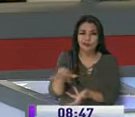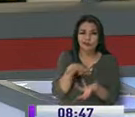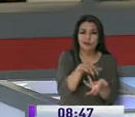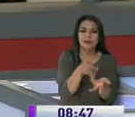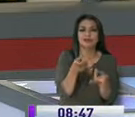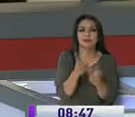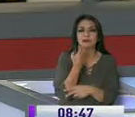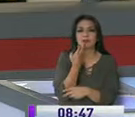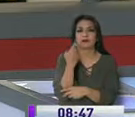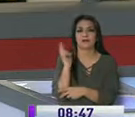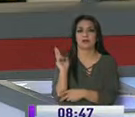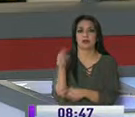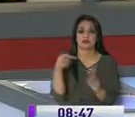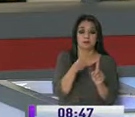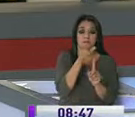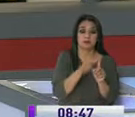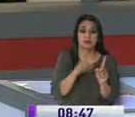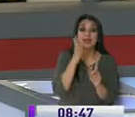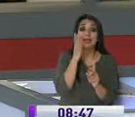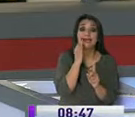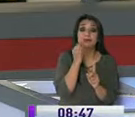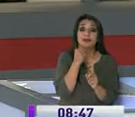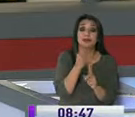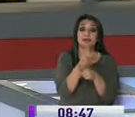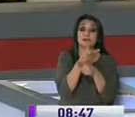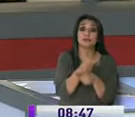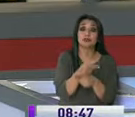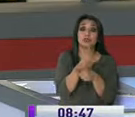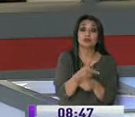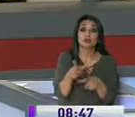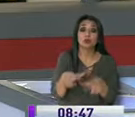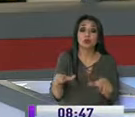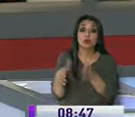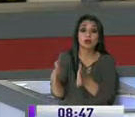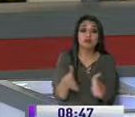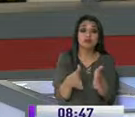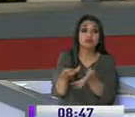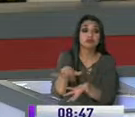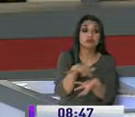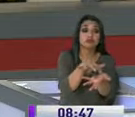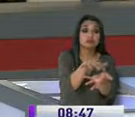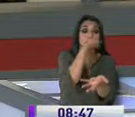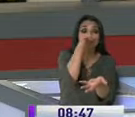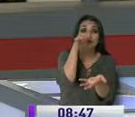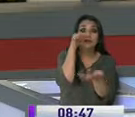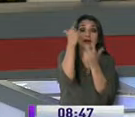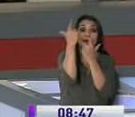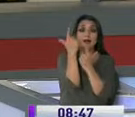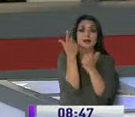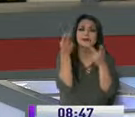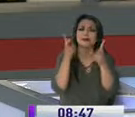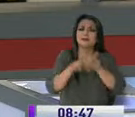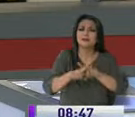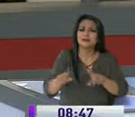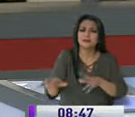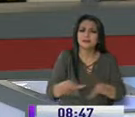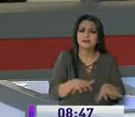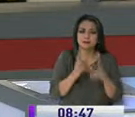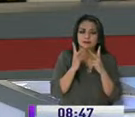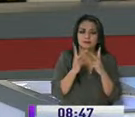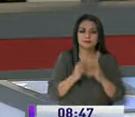Agentes del FBI de Estados Unidos llegaron a Ecuador para colaborar en las investigaciones tras el atentado del pasado fin de semana en San Lorenzo, provincia